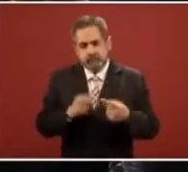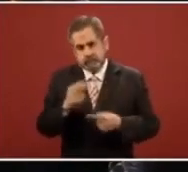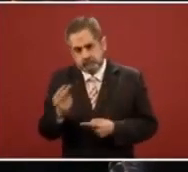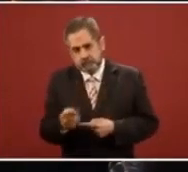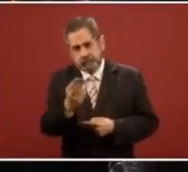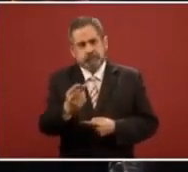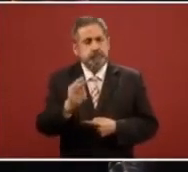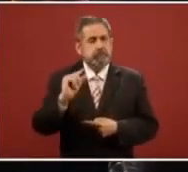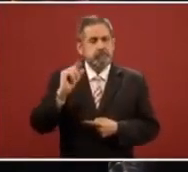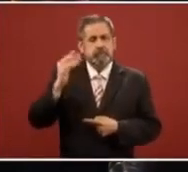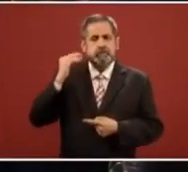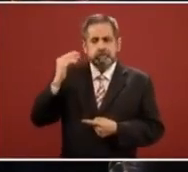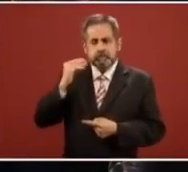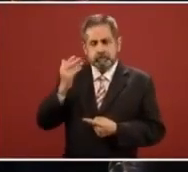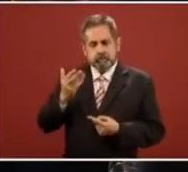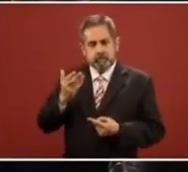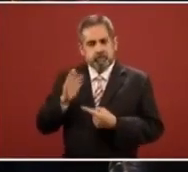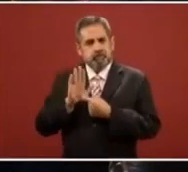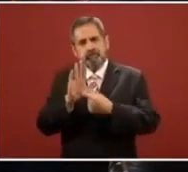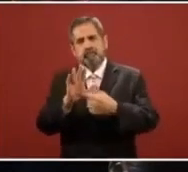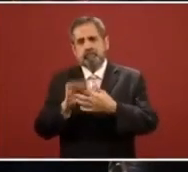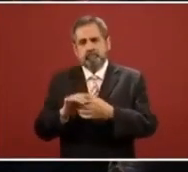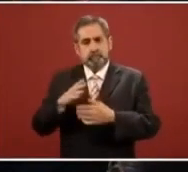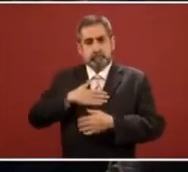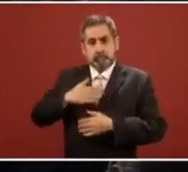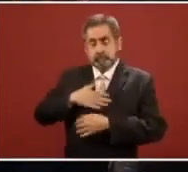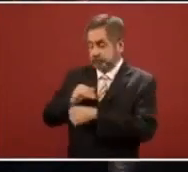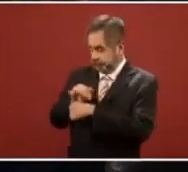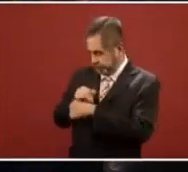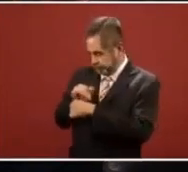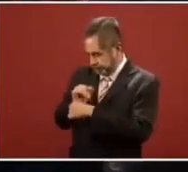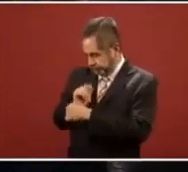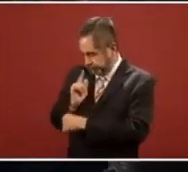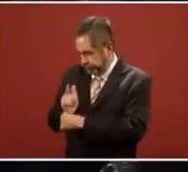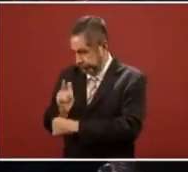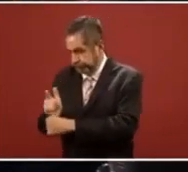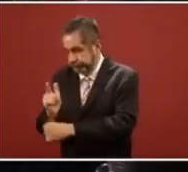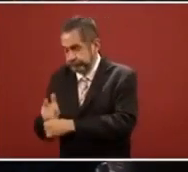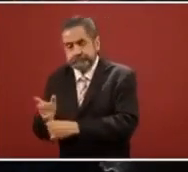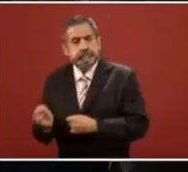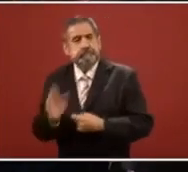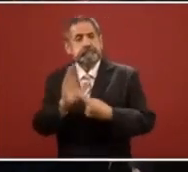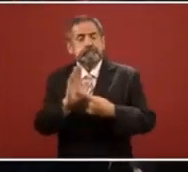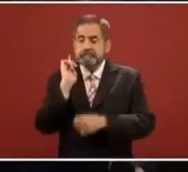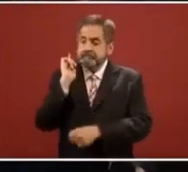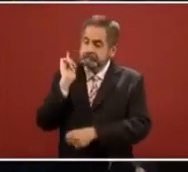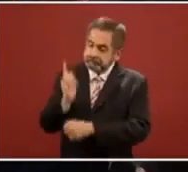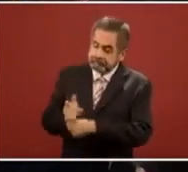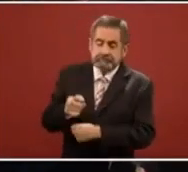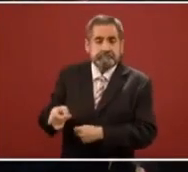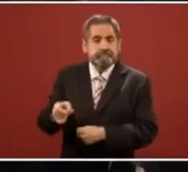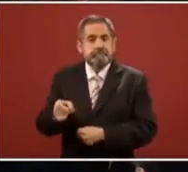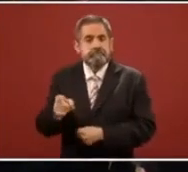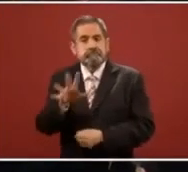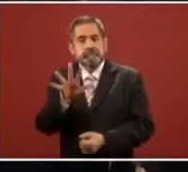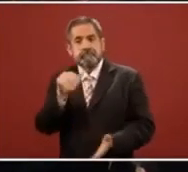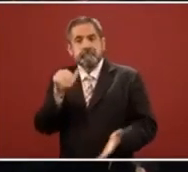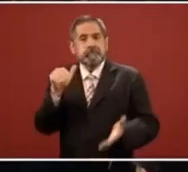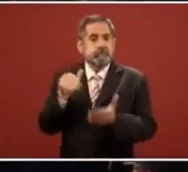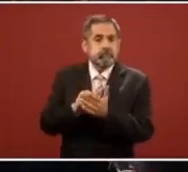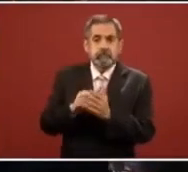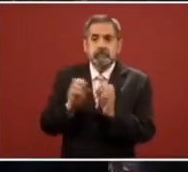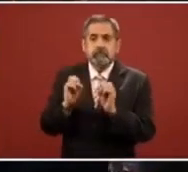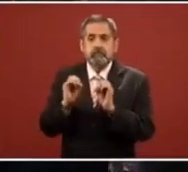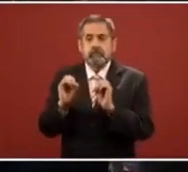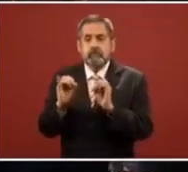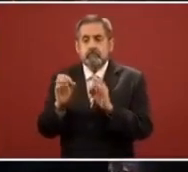usted hace algunos días le planteé los resultados de esta investigación que develaron más de 50,000